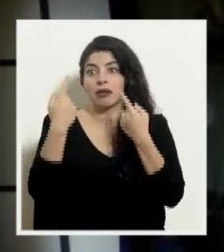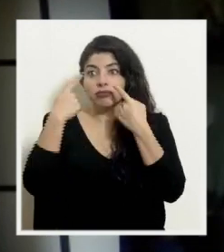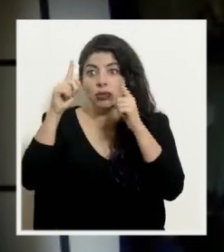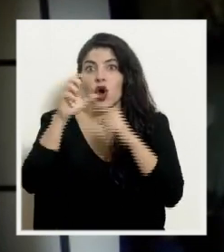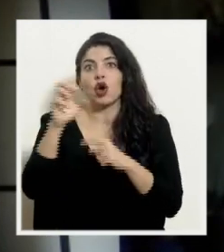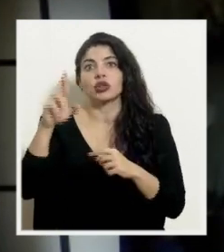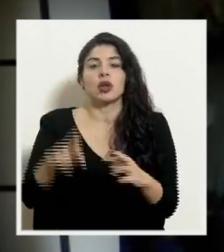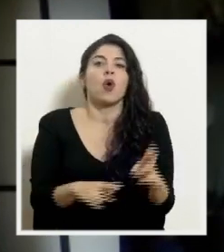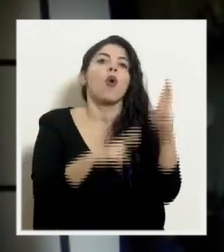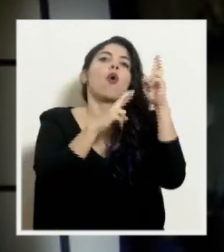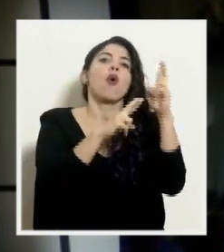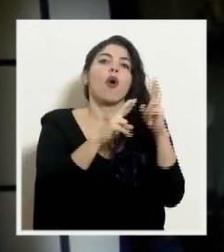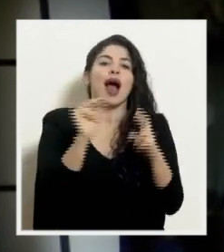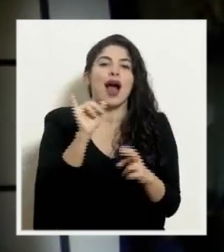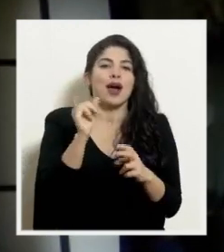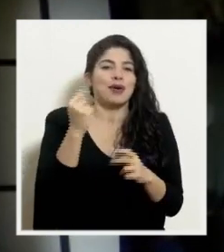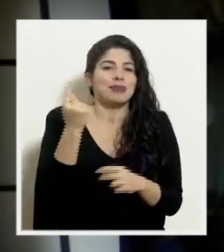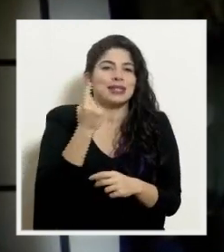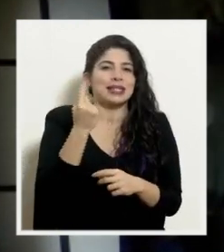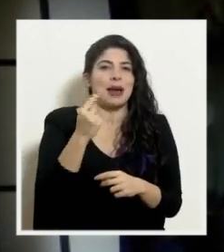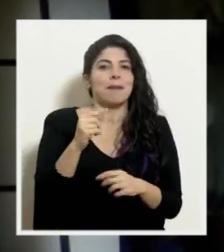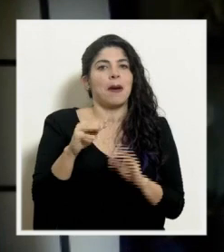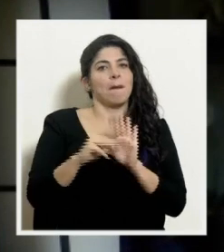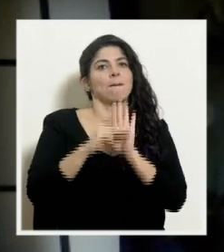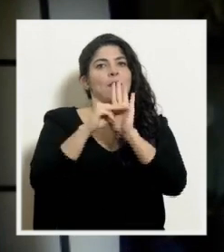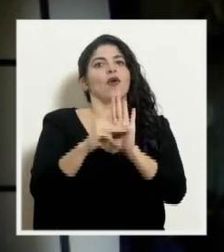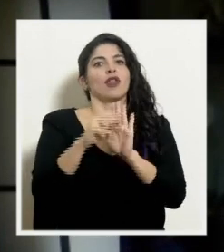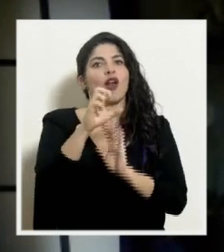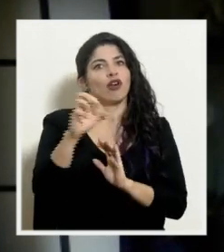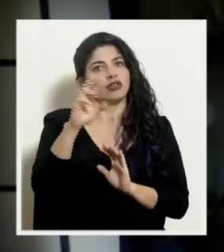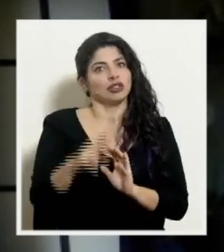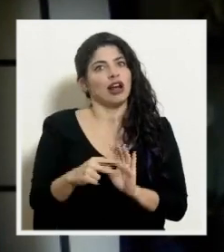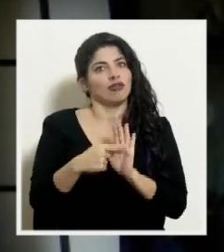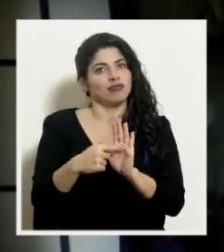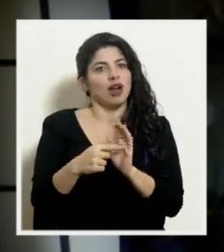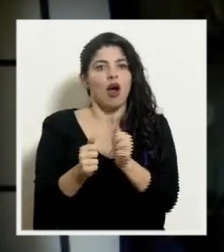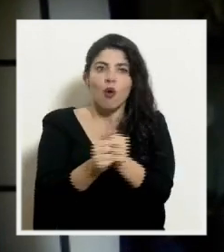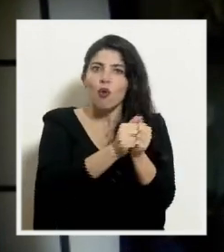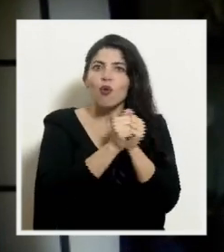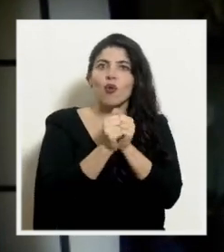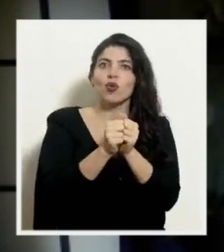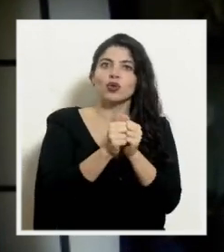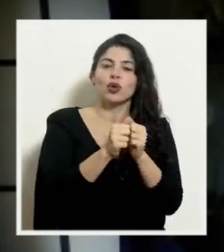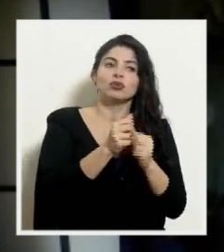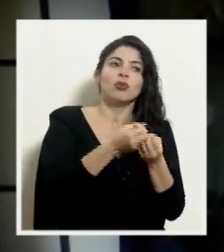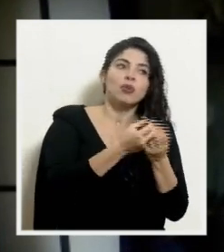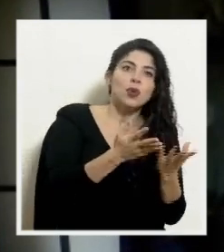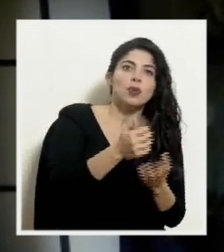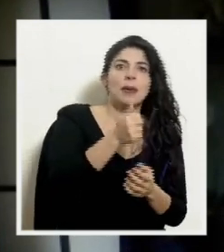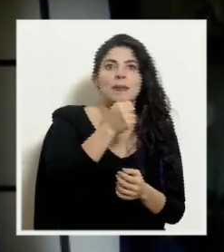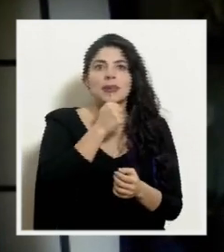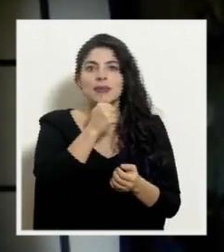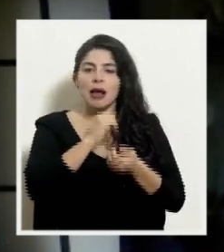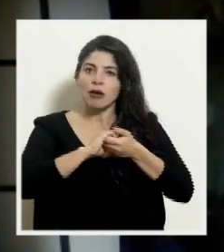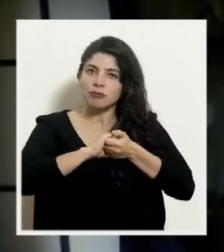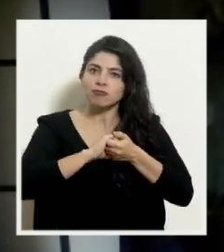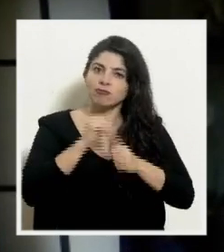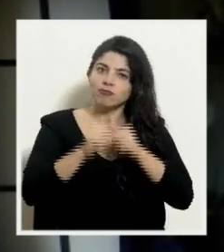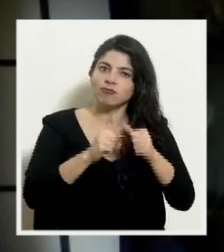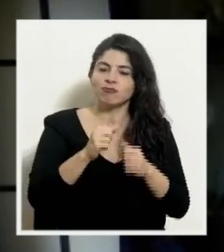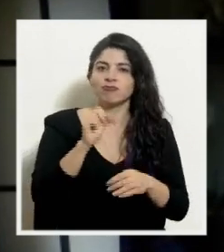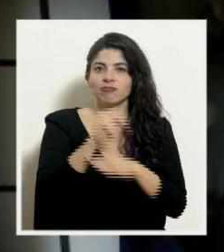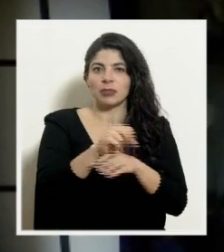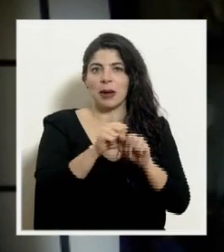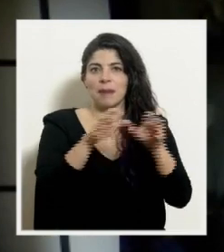pueda ser, ojalá, como lo hemos sido siempre, un país modelo y podamos salir juntos, sector público, sector privado, de esta pandemia.